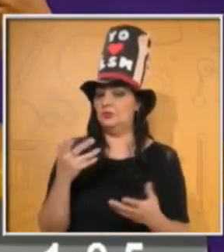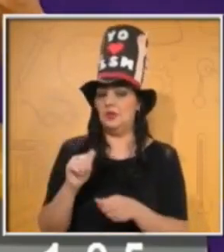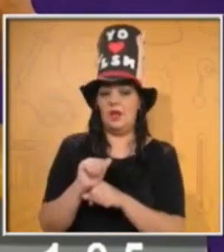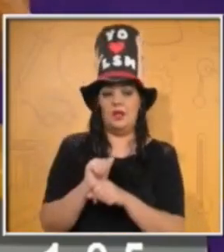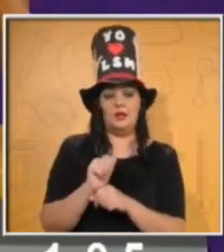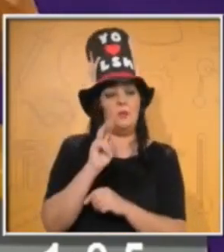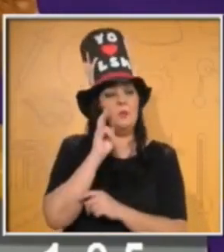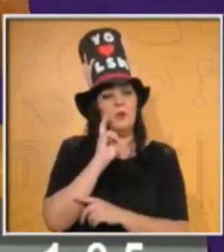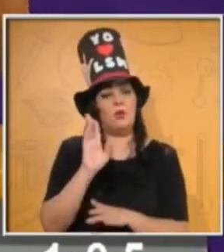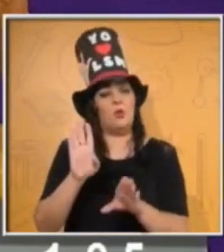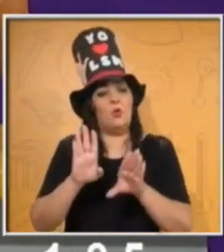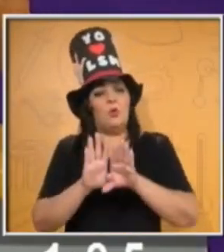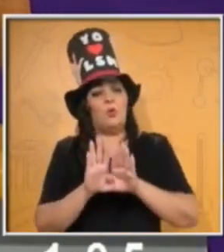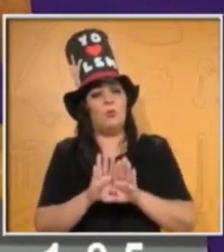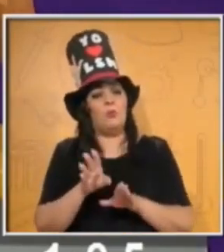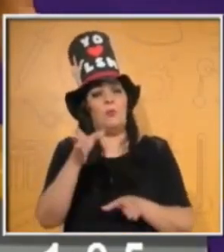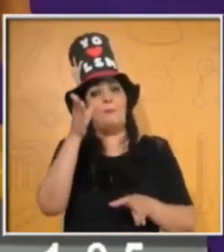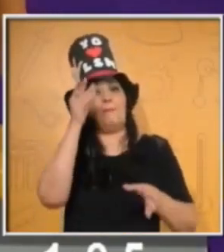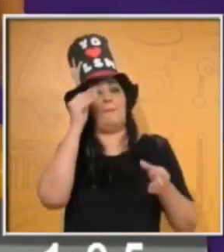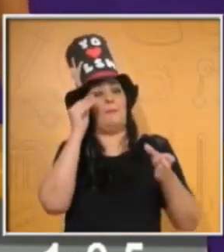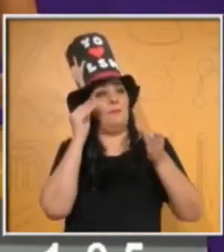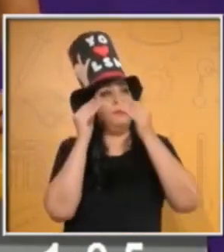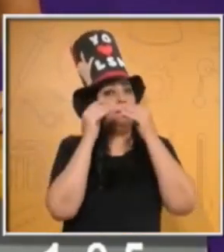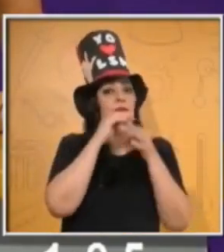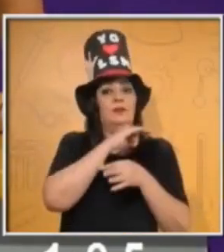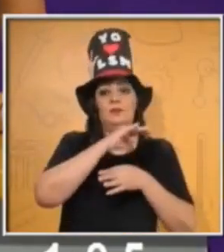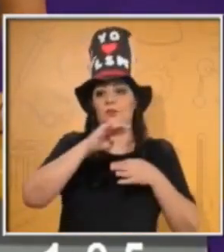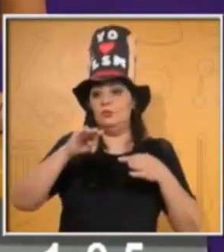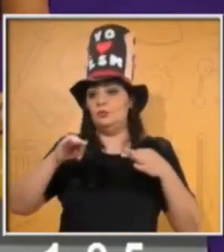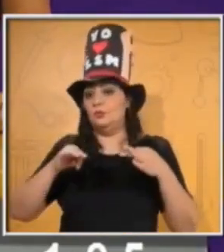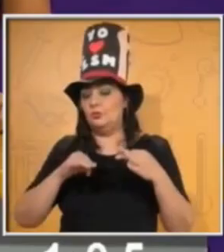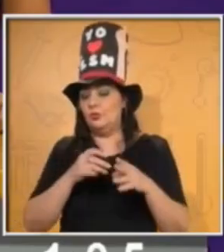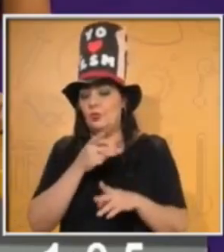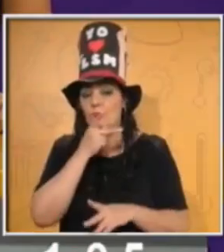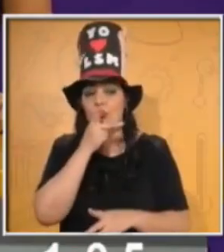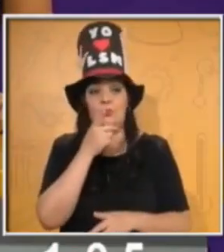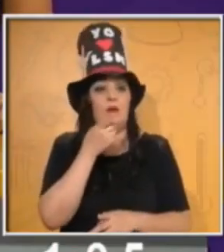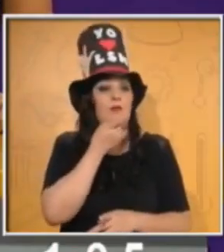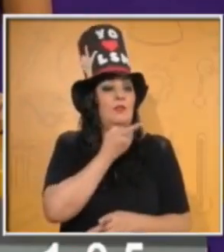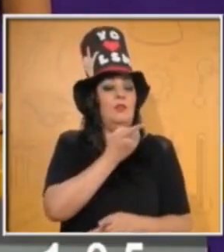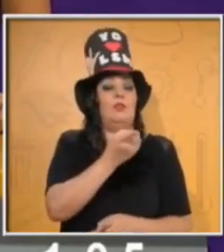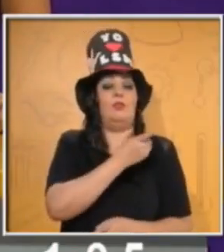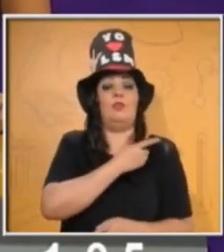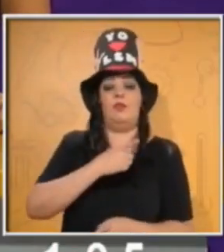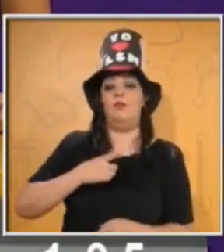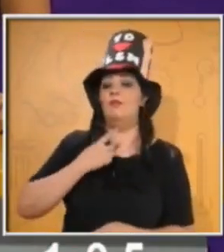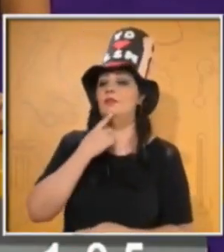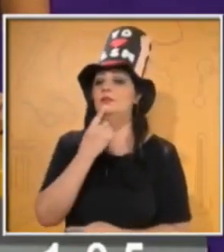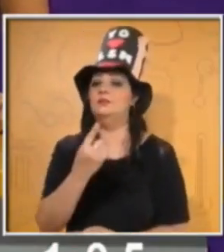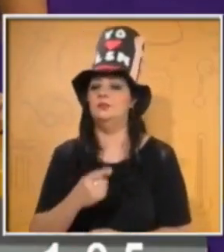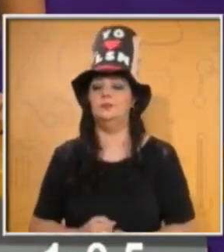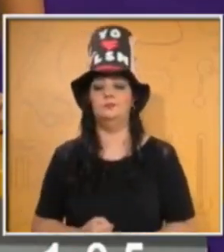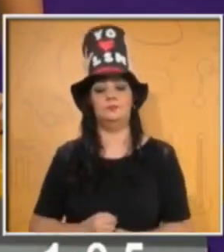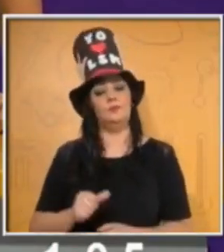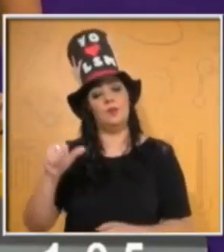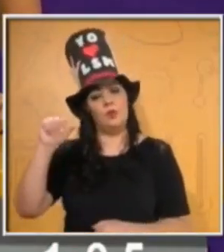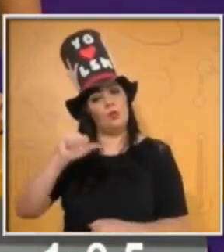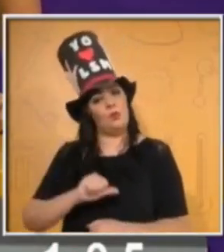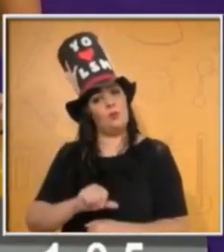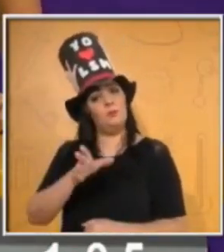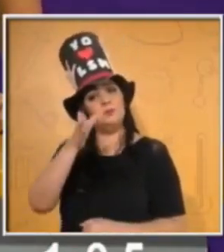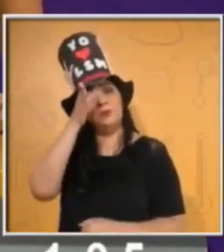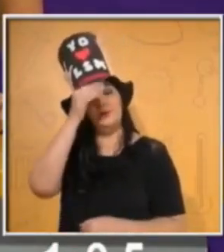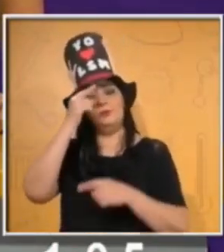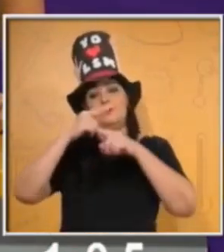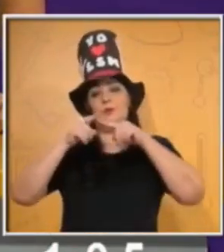los personajes se aprenden todos los diálogos en este caso. Muy bien, pues el día de hoy vamos a descubrir información nueva acerca de las